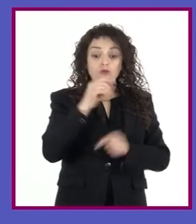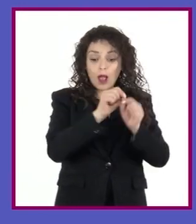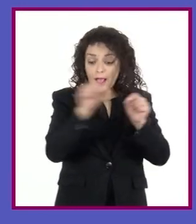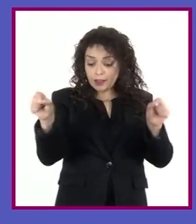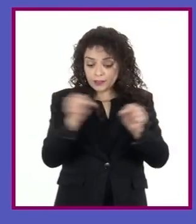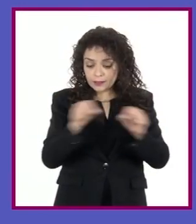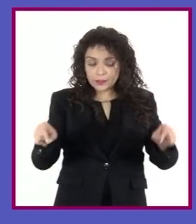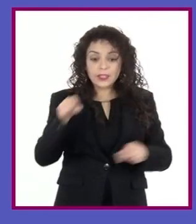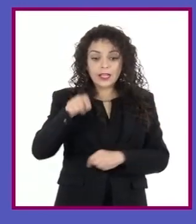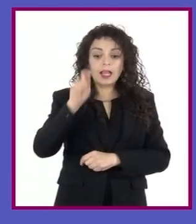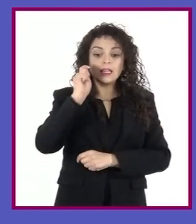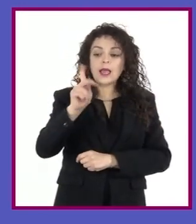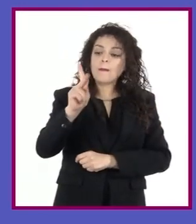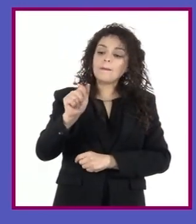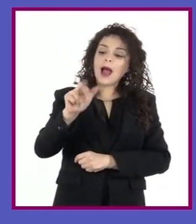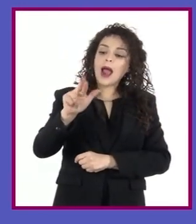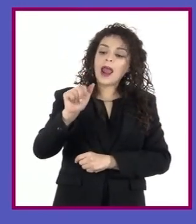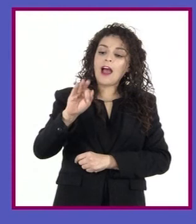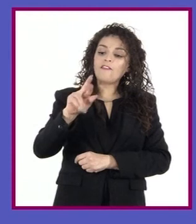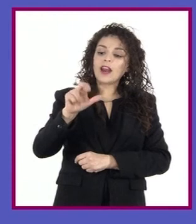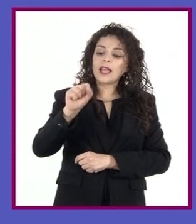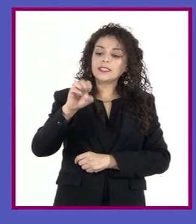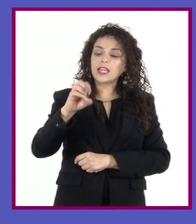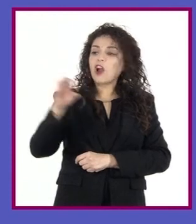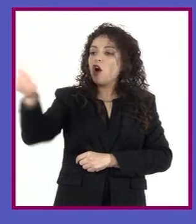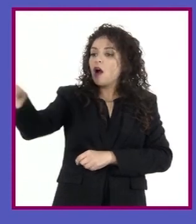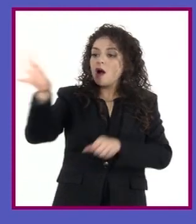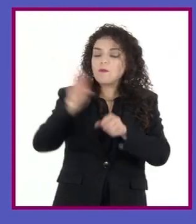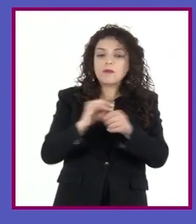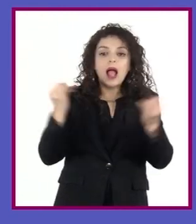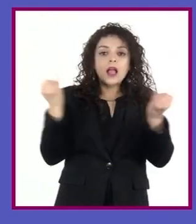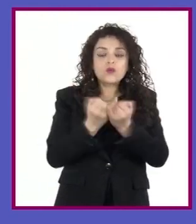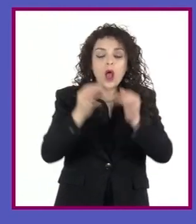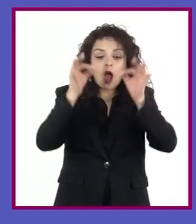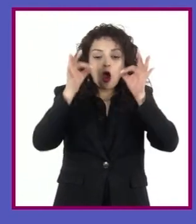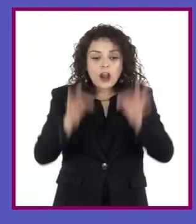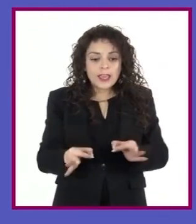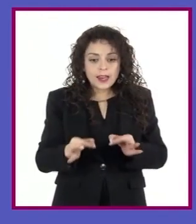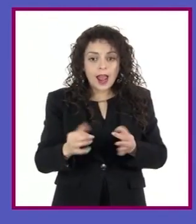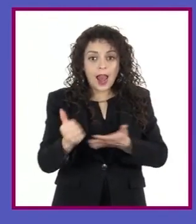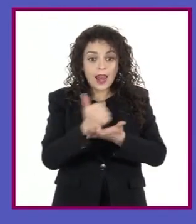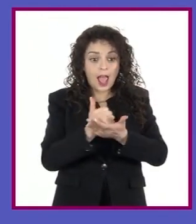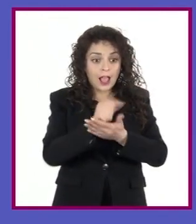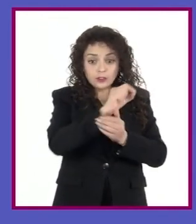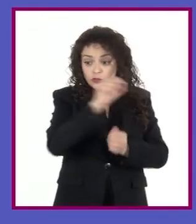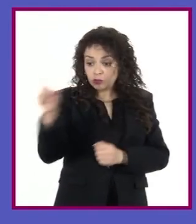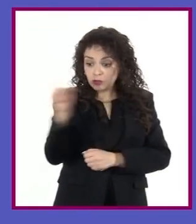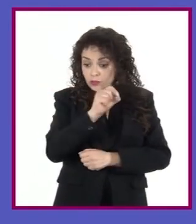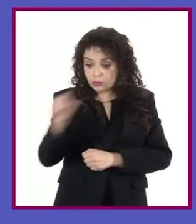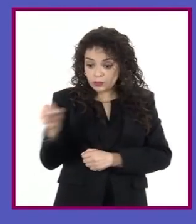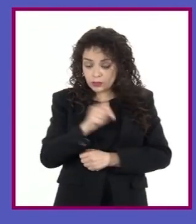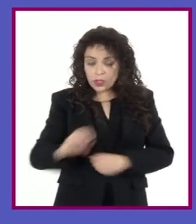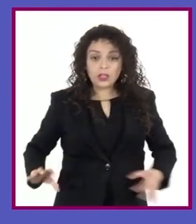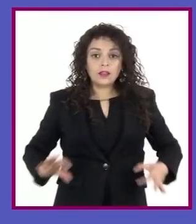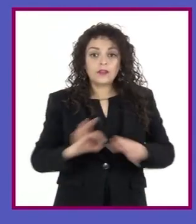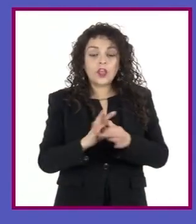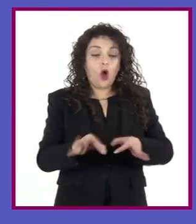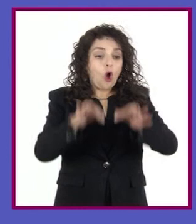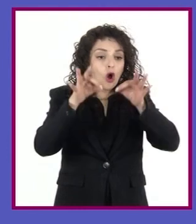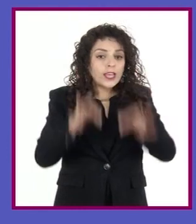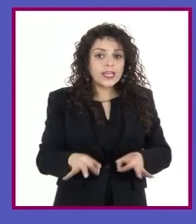el parafraseo de la información original y el subrayado azul es la interpretación que retoma la información